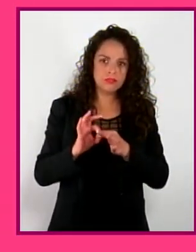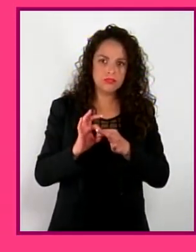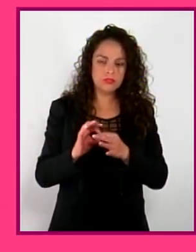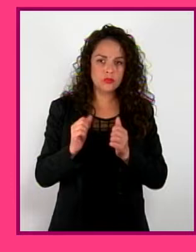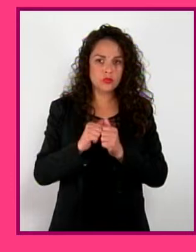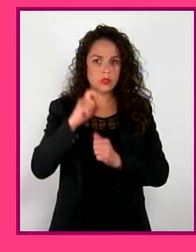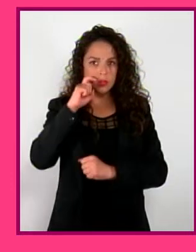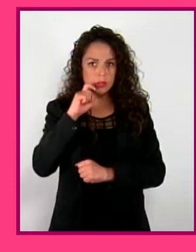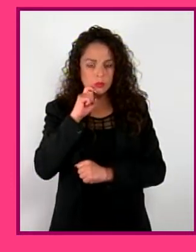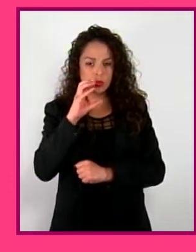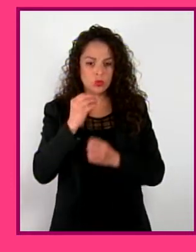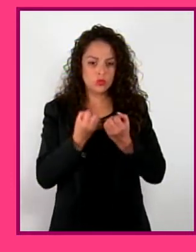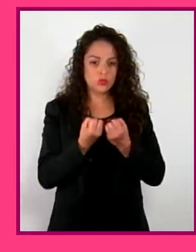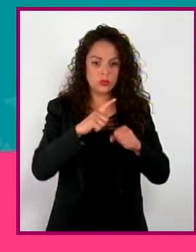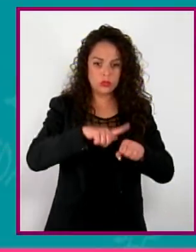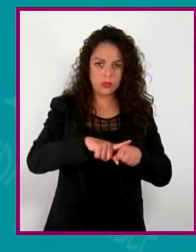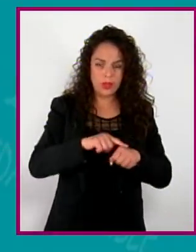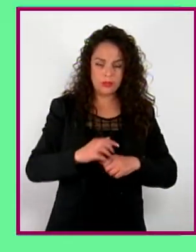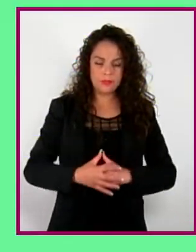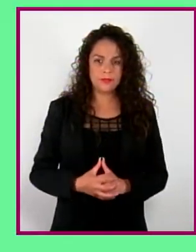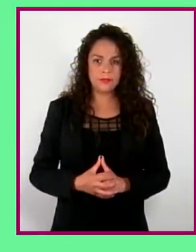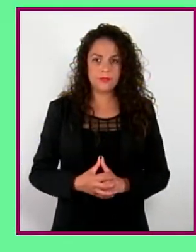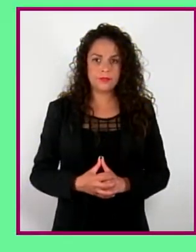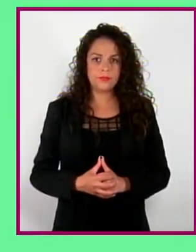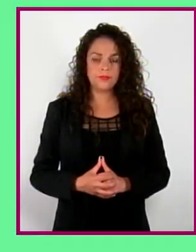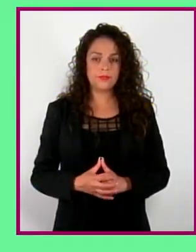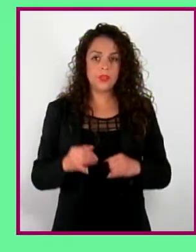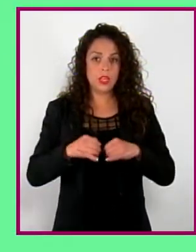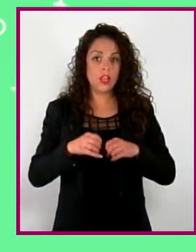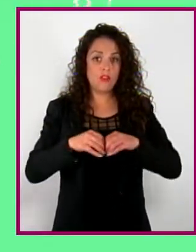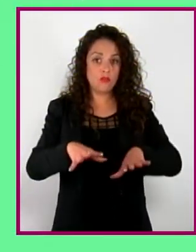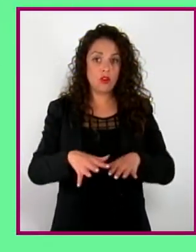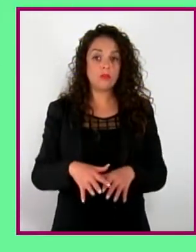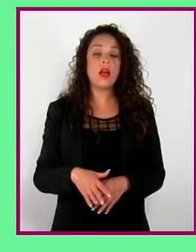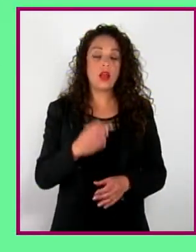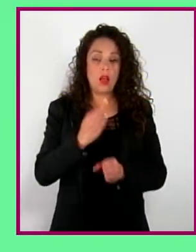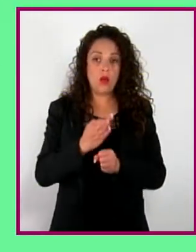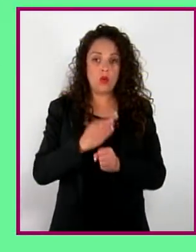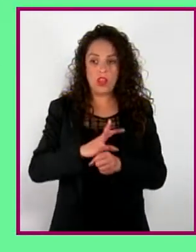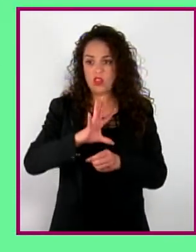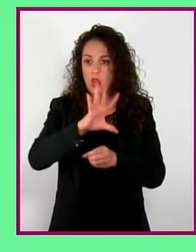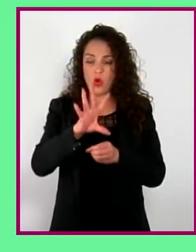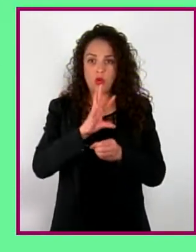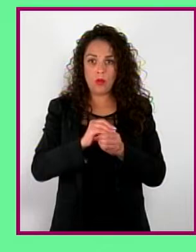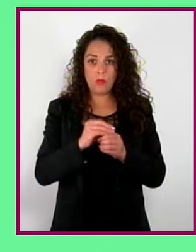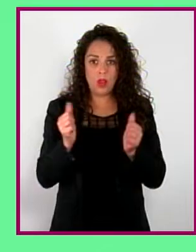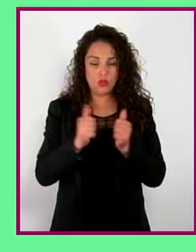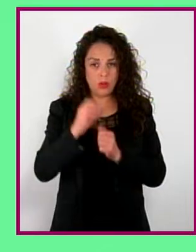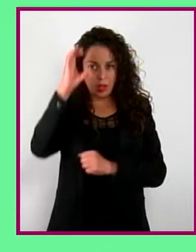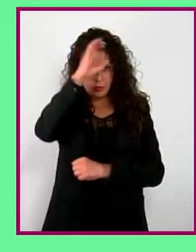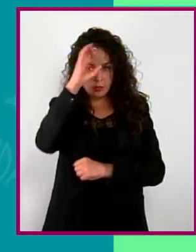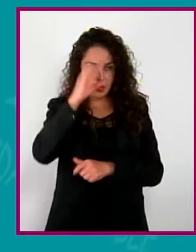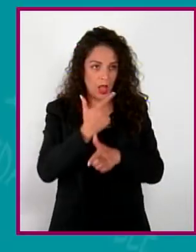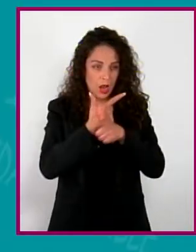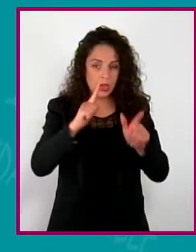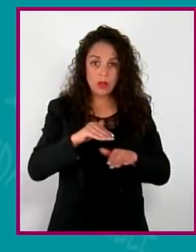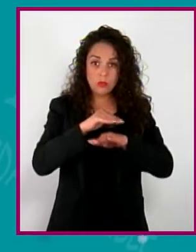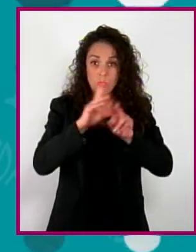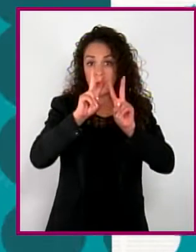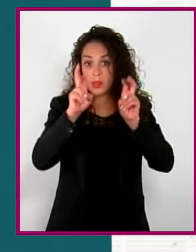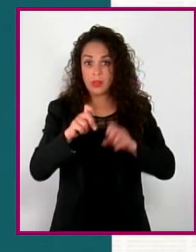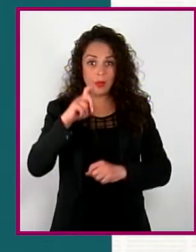y socialmente. A la información actualizada, completa, científica y laica sobre sexualidad.